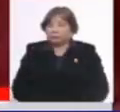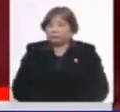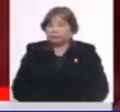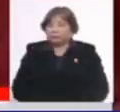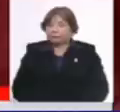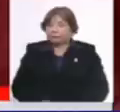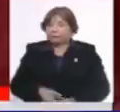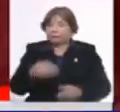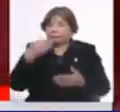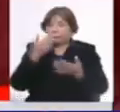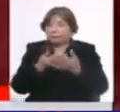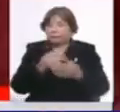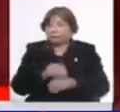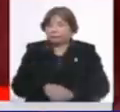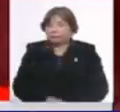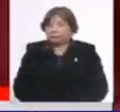asistió